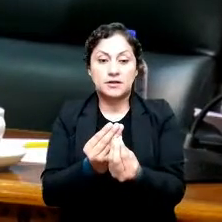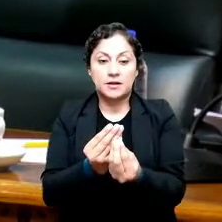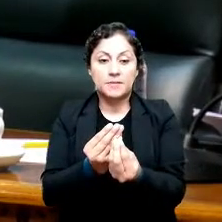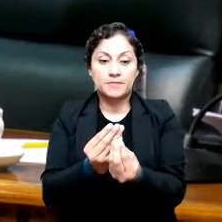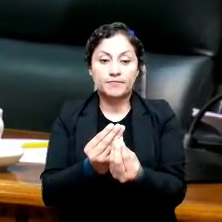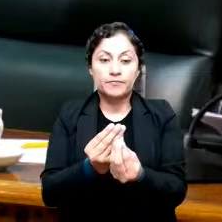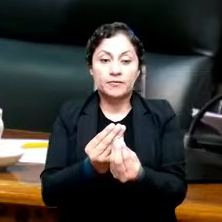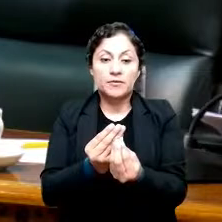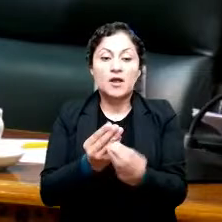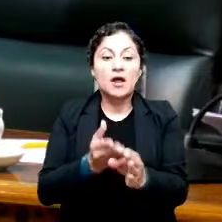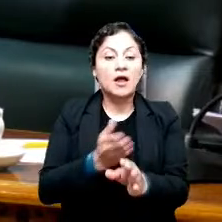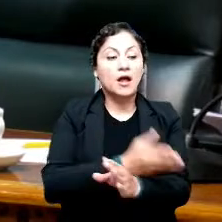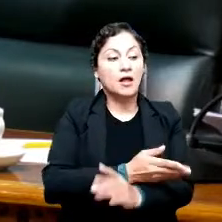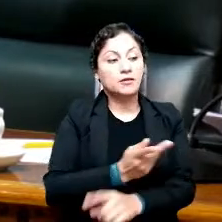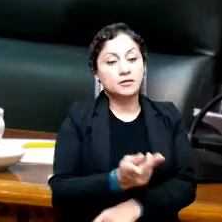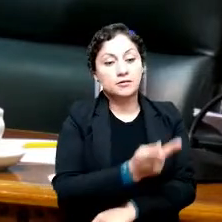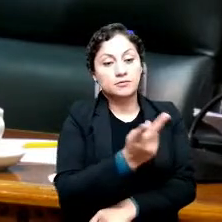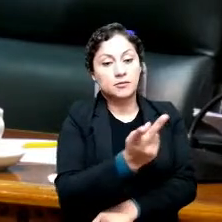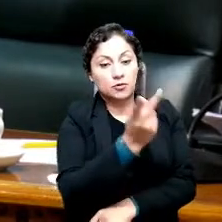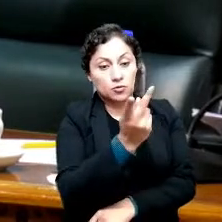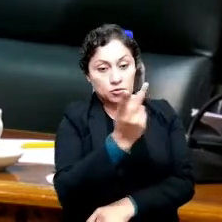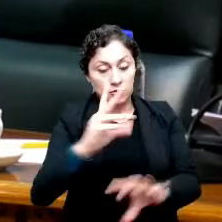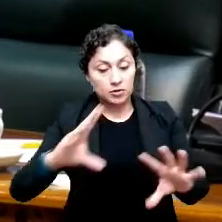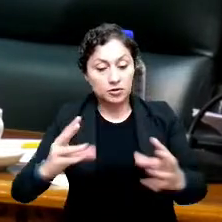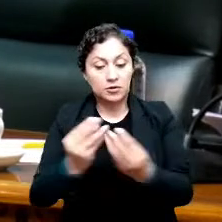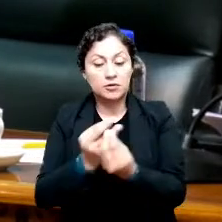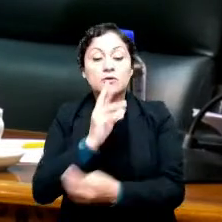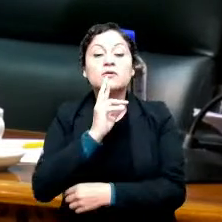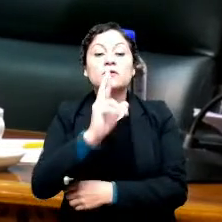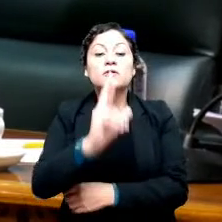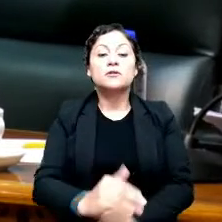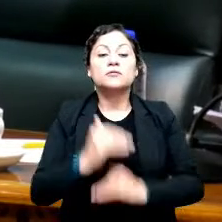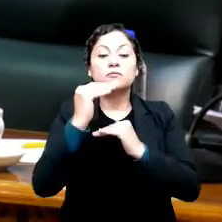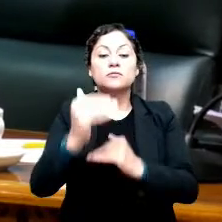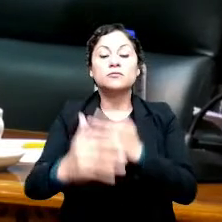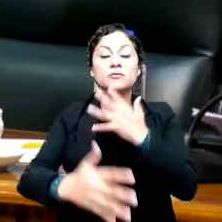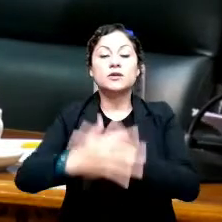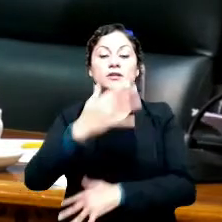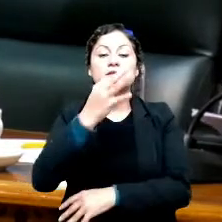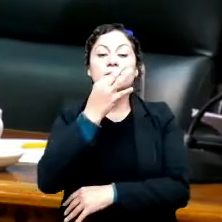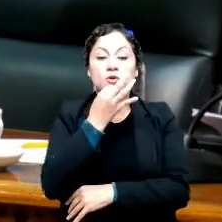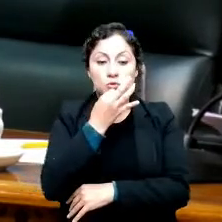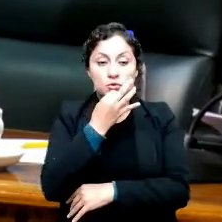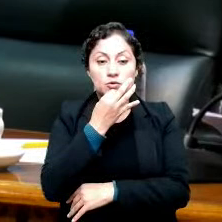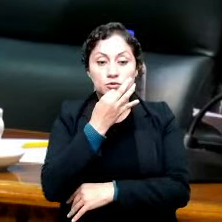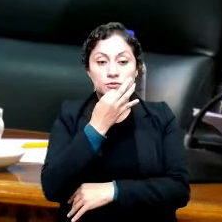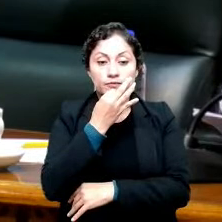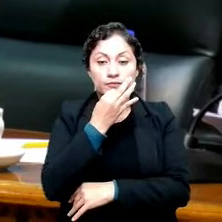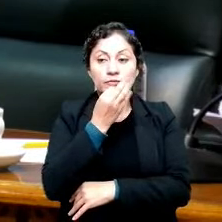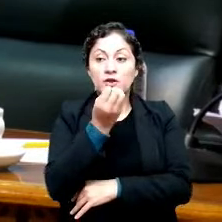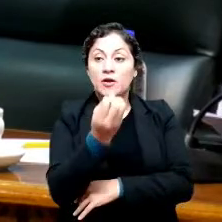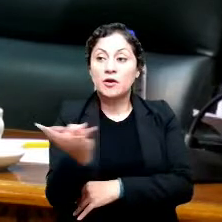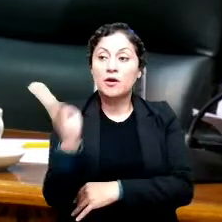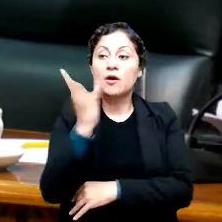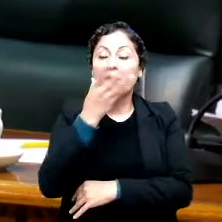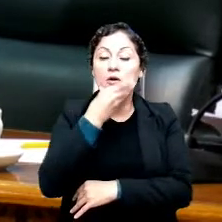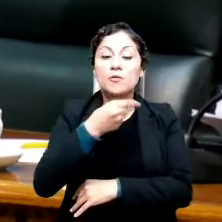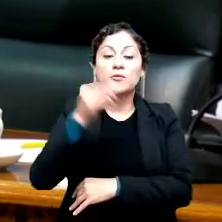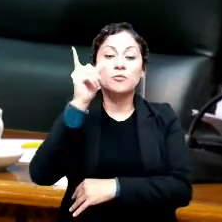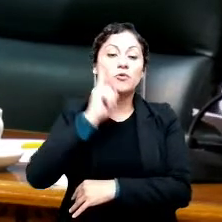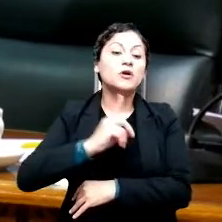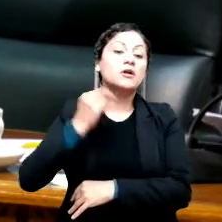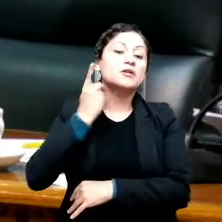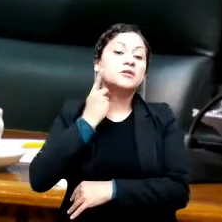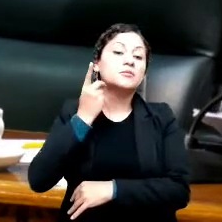preguntas de los grupos parlamentarios en un tiempo no mayor de 15 minutos. Las y los diputados harán uso de la